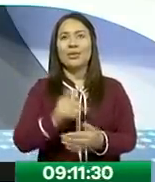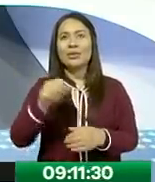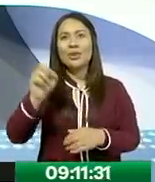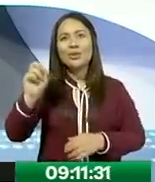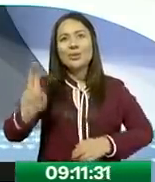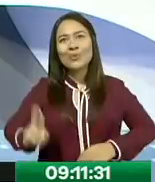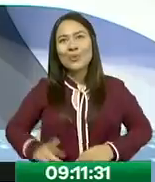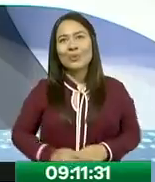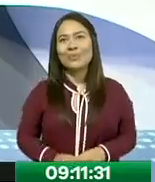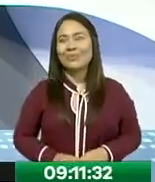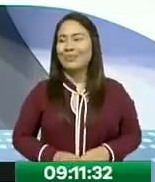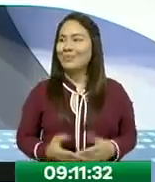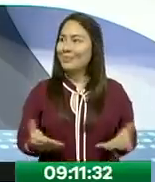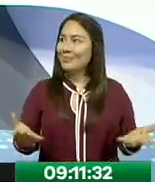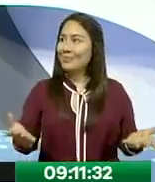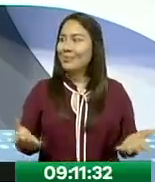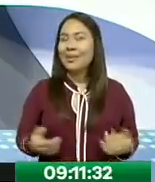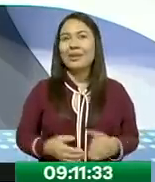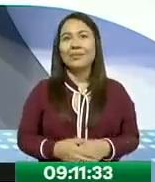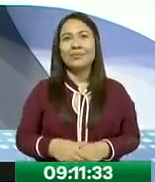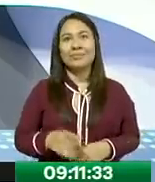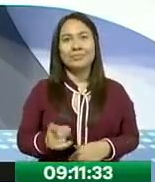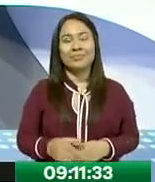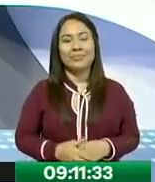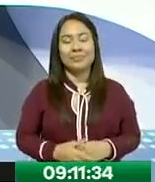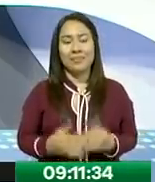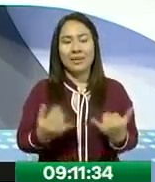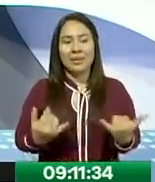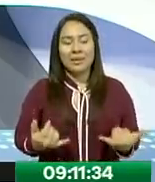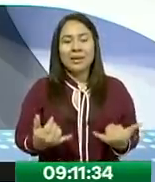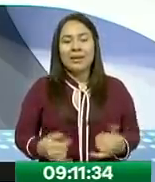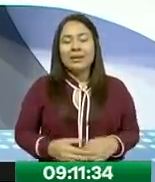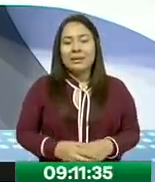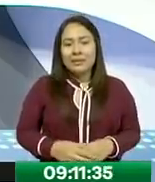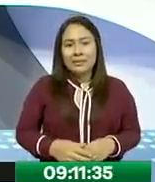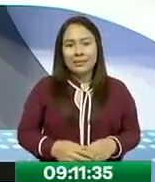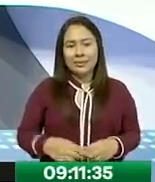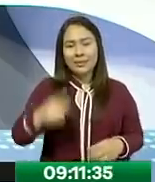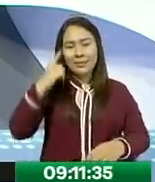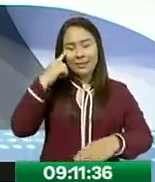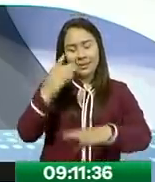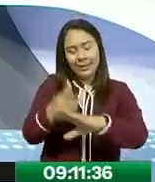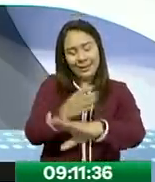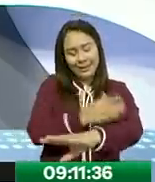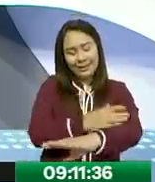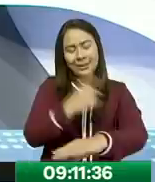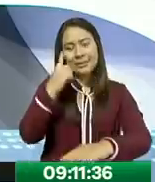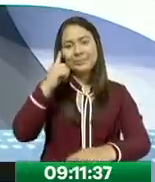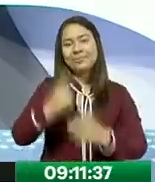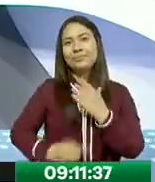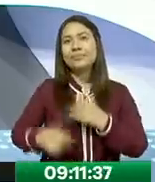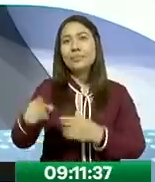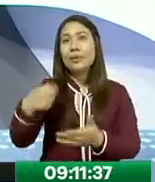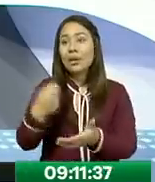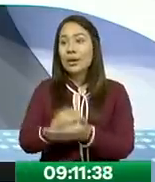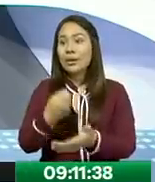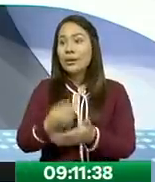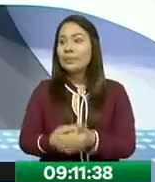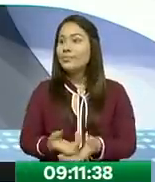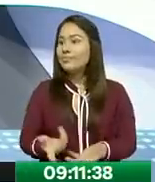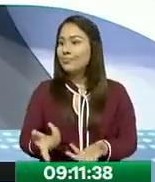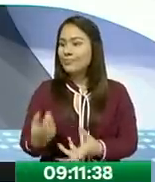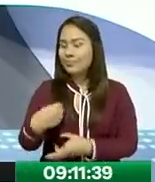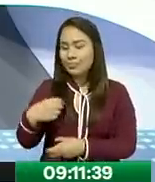sur. Huguito, la información hasta el momento... Recuerde comprar con tiempo, opciones hay, rompa